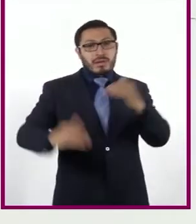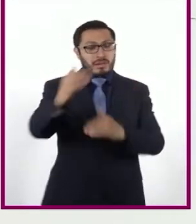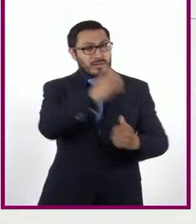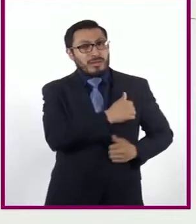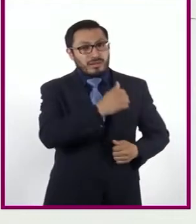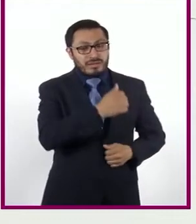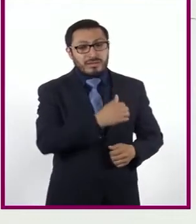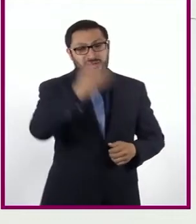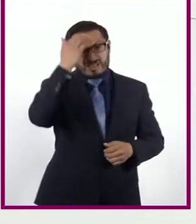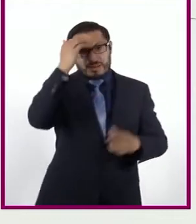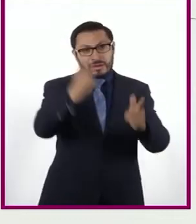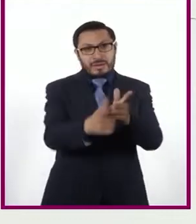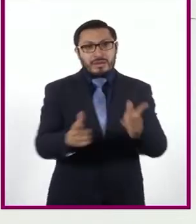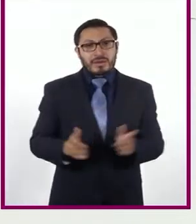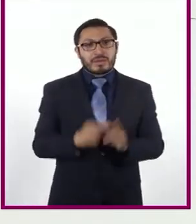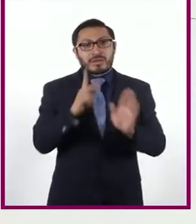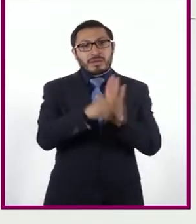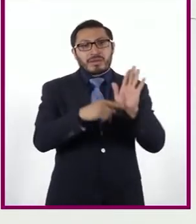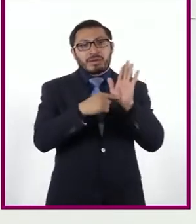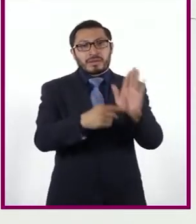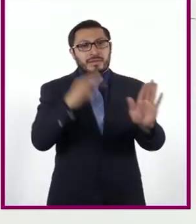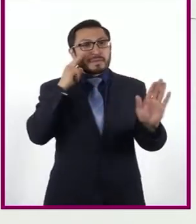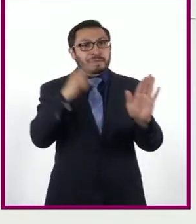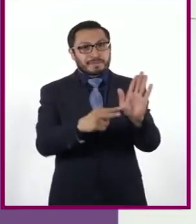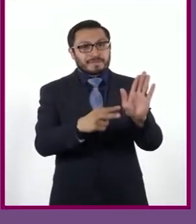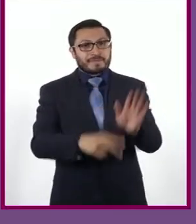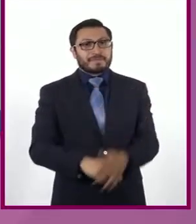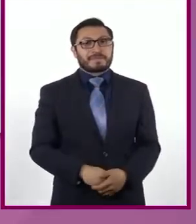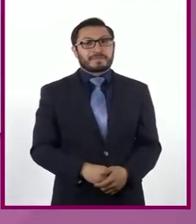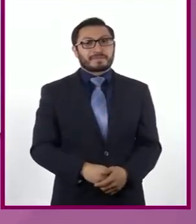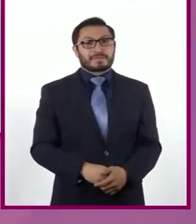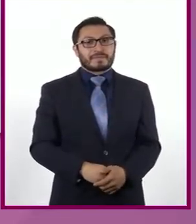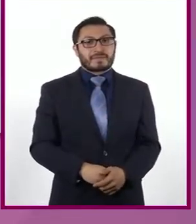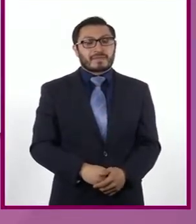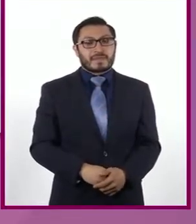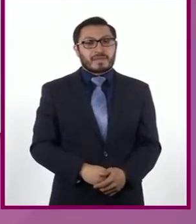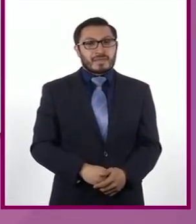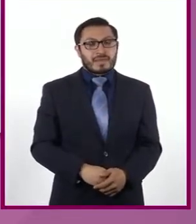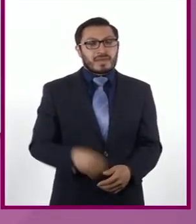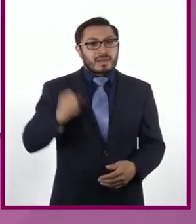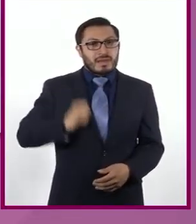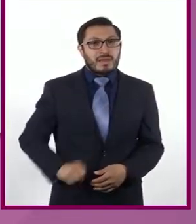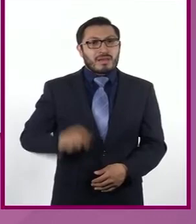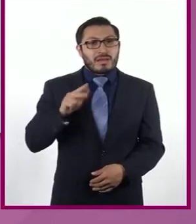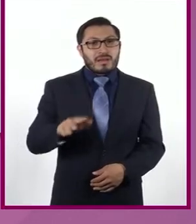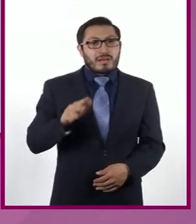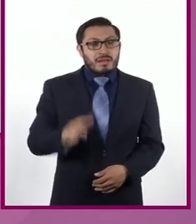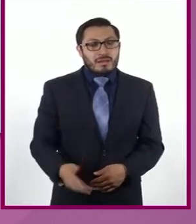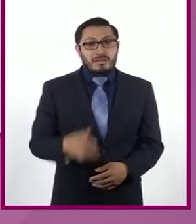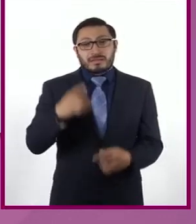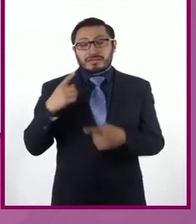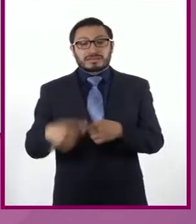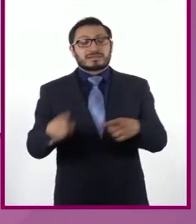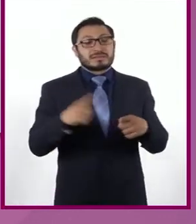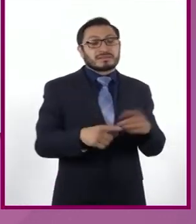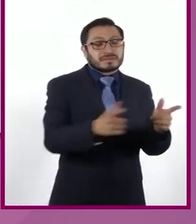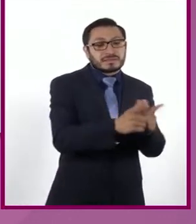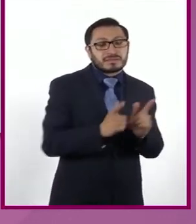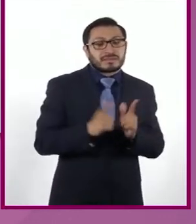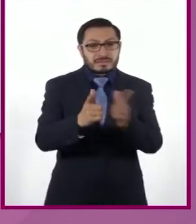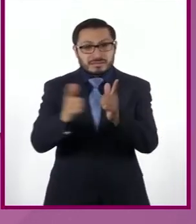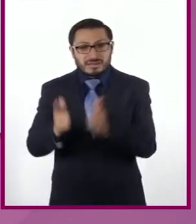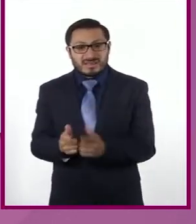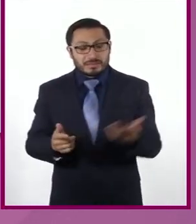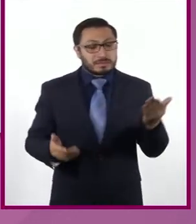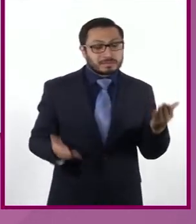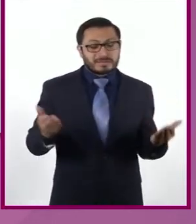este grupo, veamos el siguiente video. A partir del siglo XIII, las diferencias entre los dos grupos de burgueses se